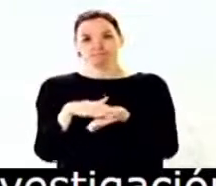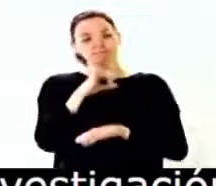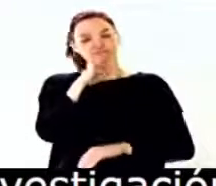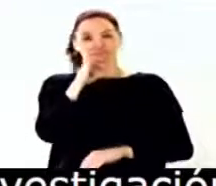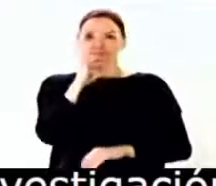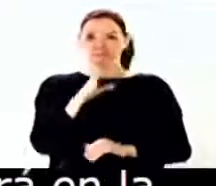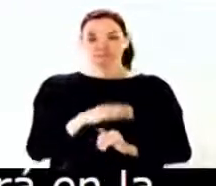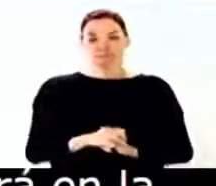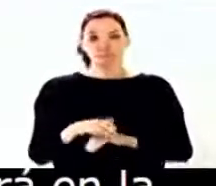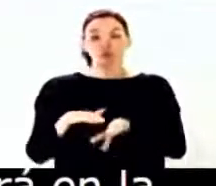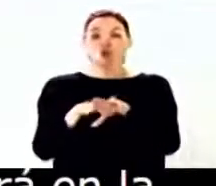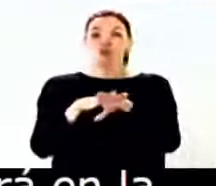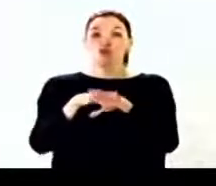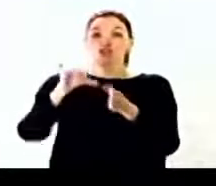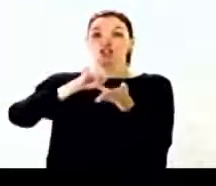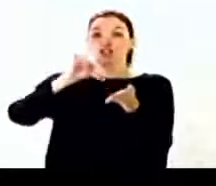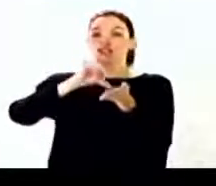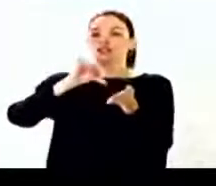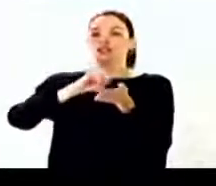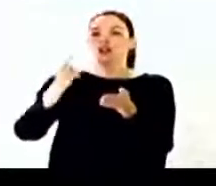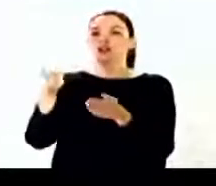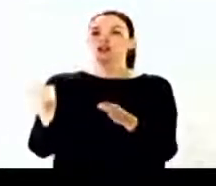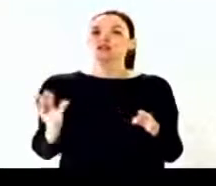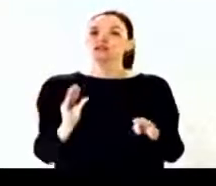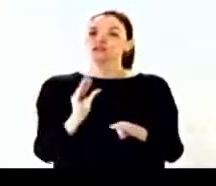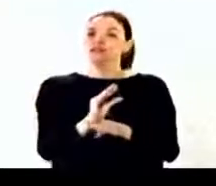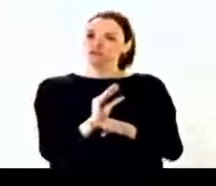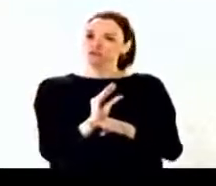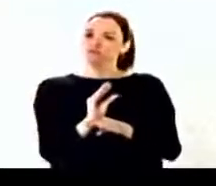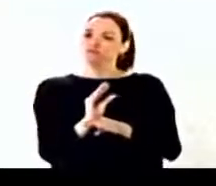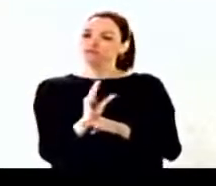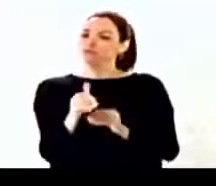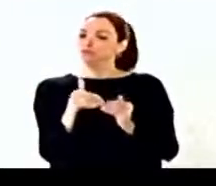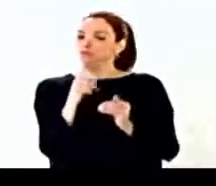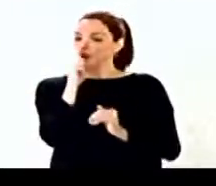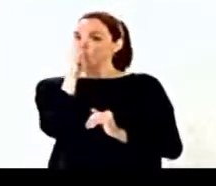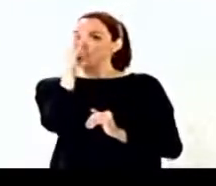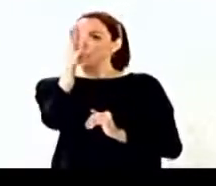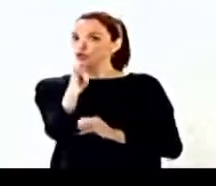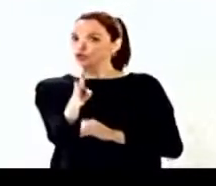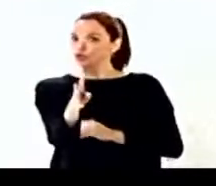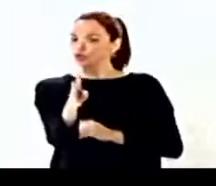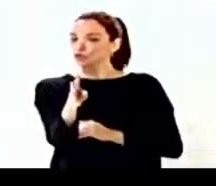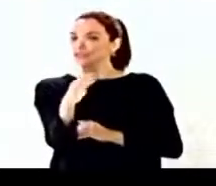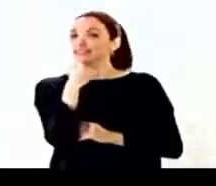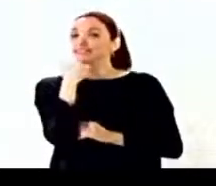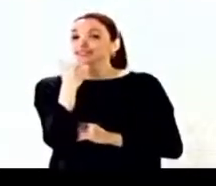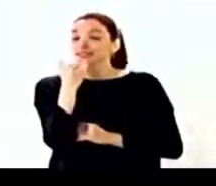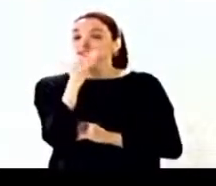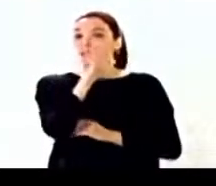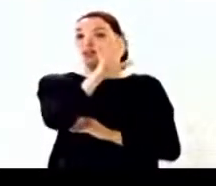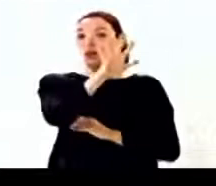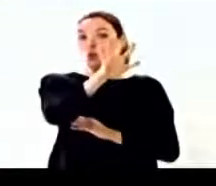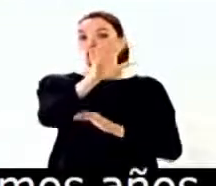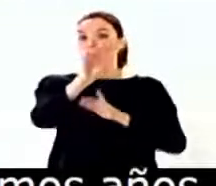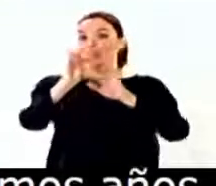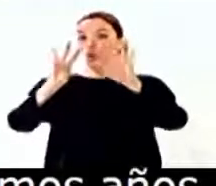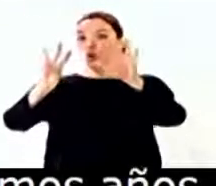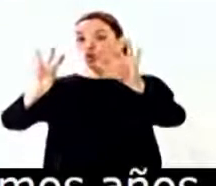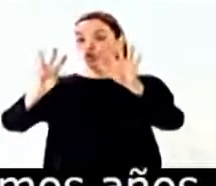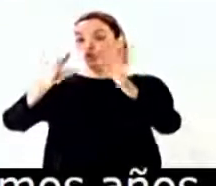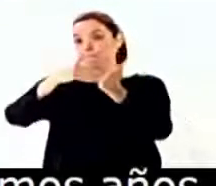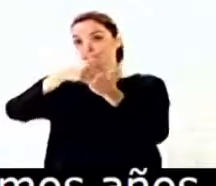El Gobierno central va a invertir en los próximos años cerca de 58